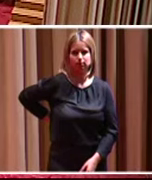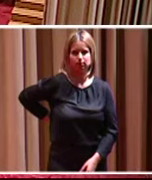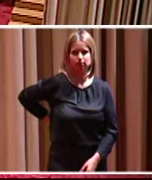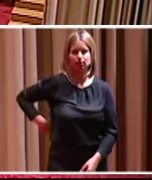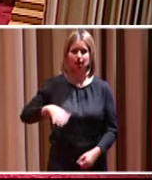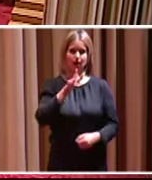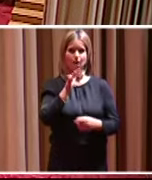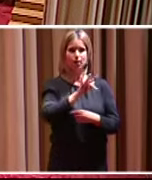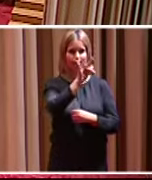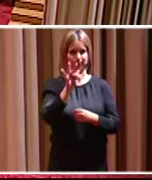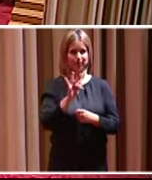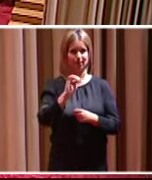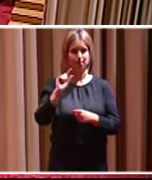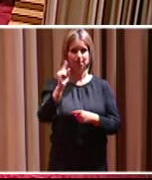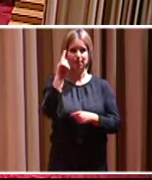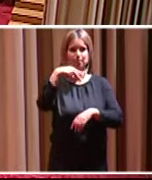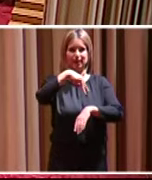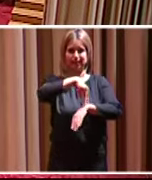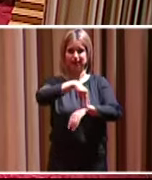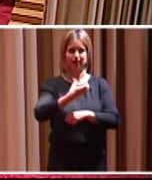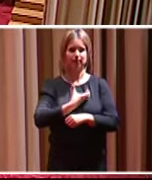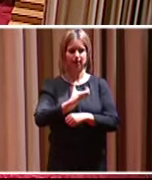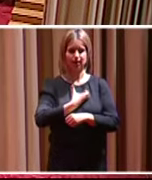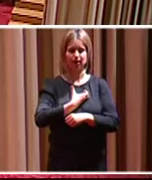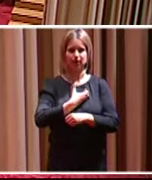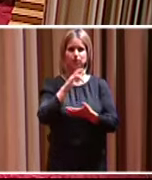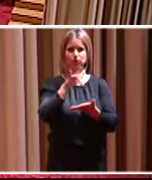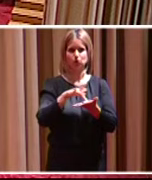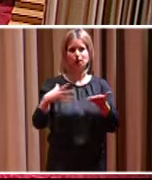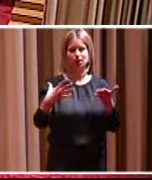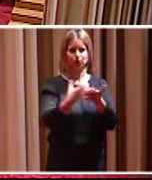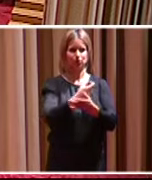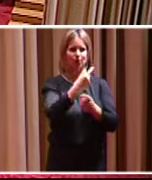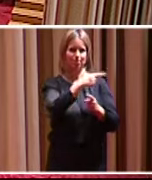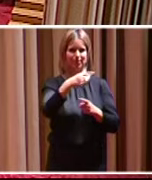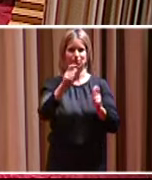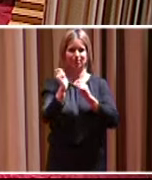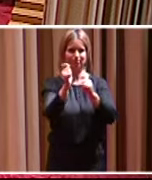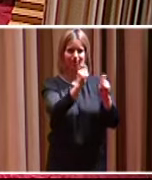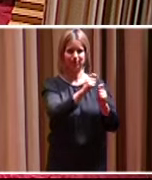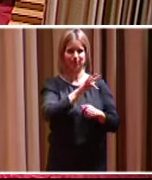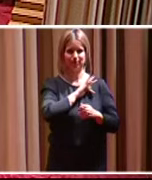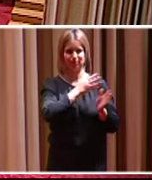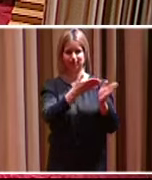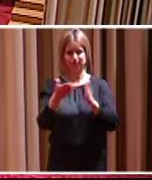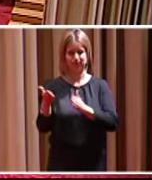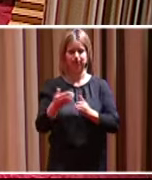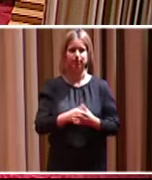A continuación, el primer teniente de alcalde dará paso a todas las distinciones.